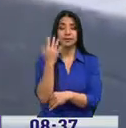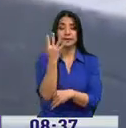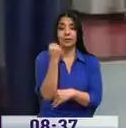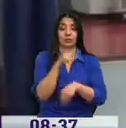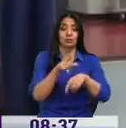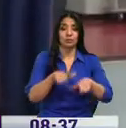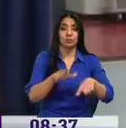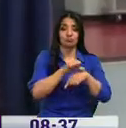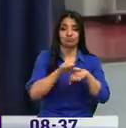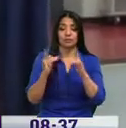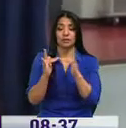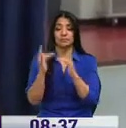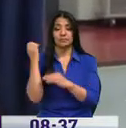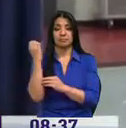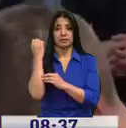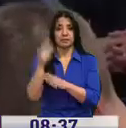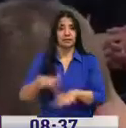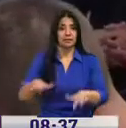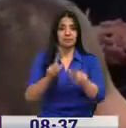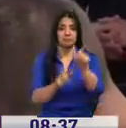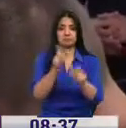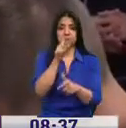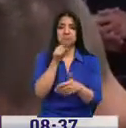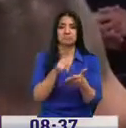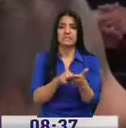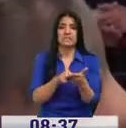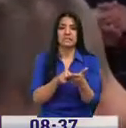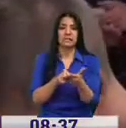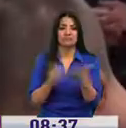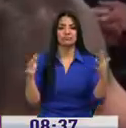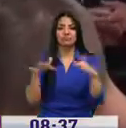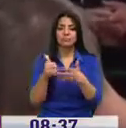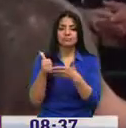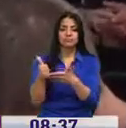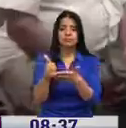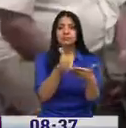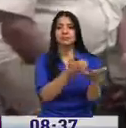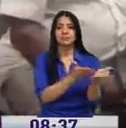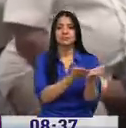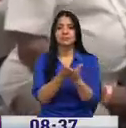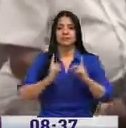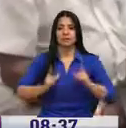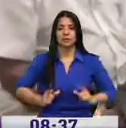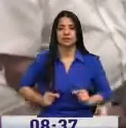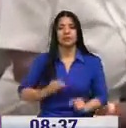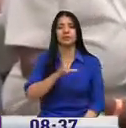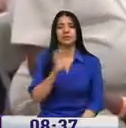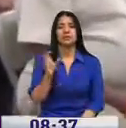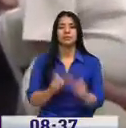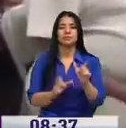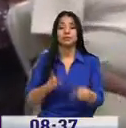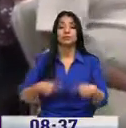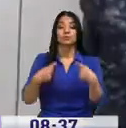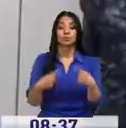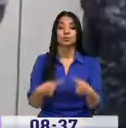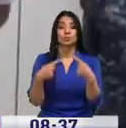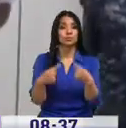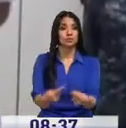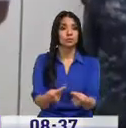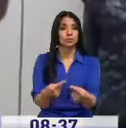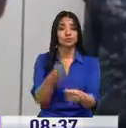quirófanos, camas de emergencia y un personal de 1,000 tripulantes que dará servicios médicos a alrededor de 500 personas diariamente en